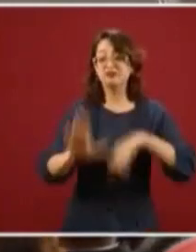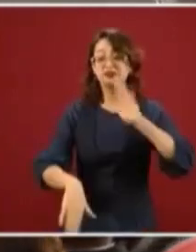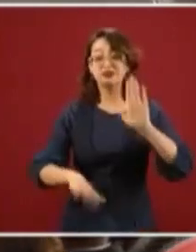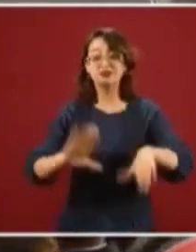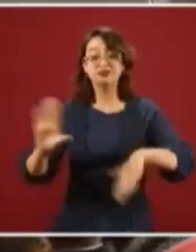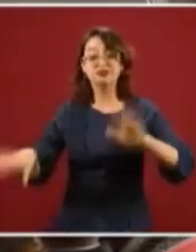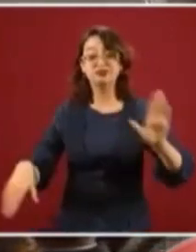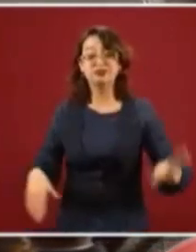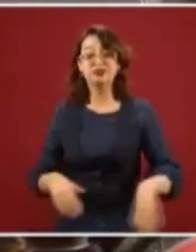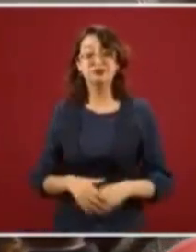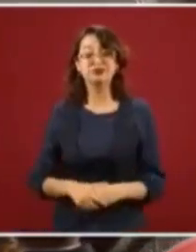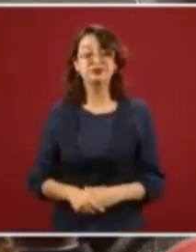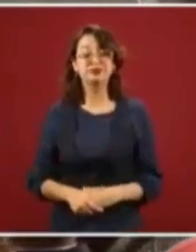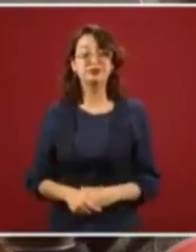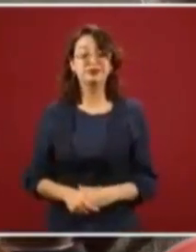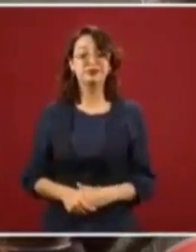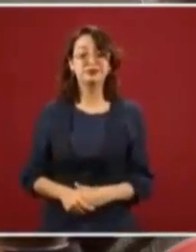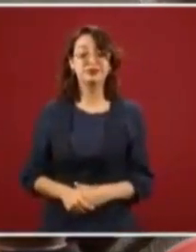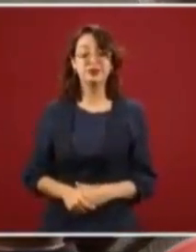porque